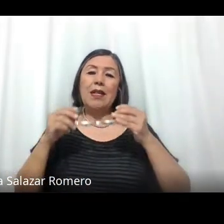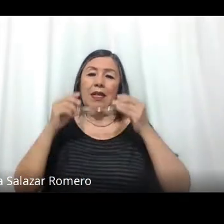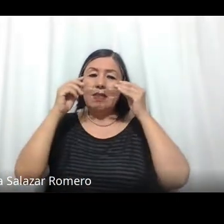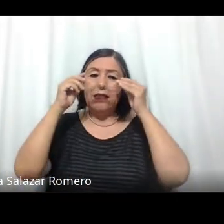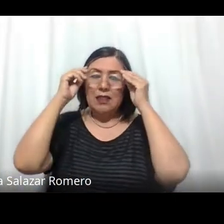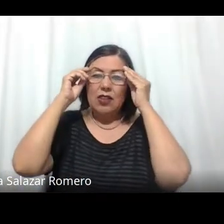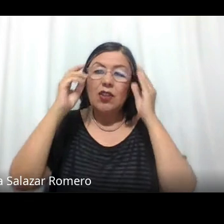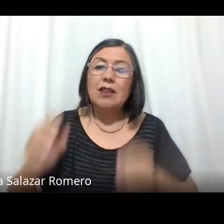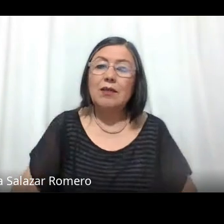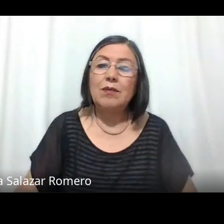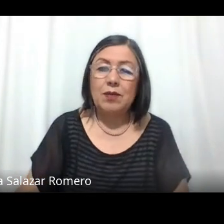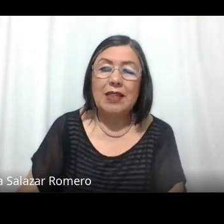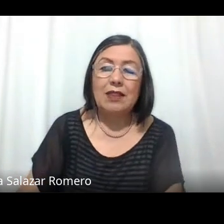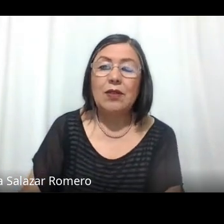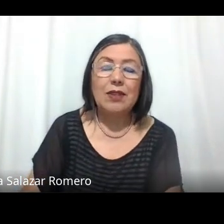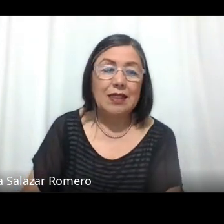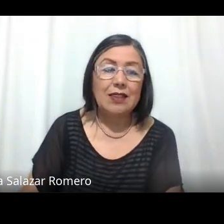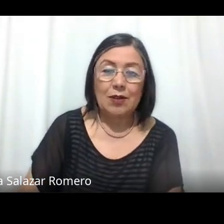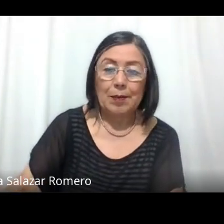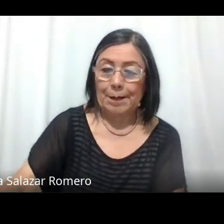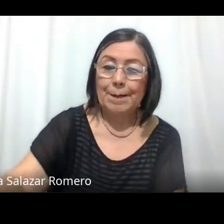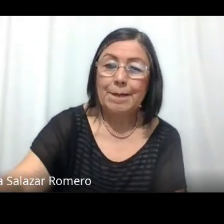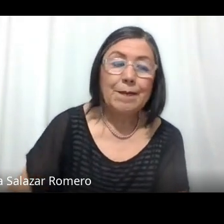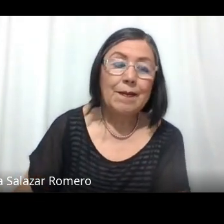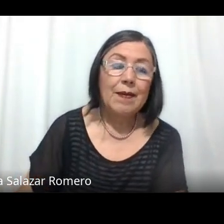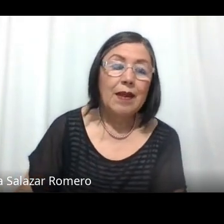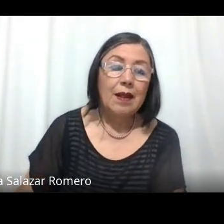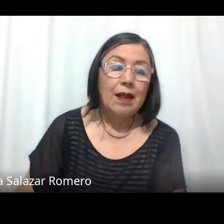de tensión, movimiento, de tensión.